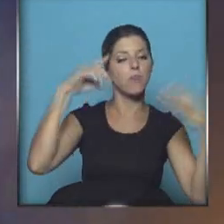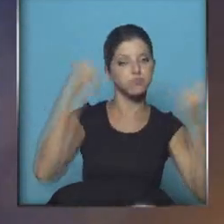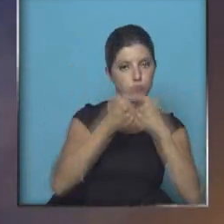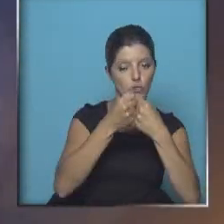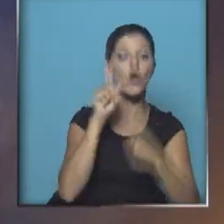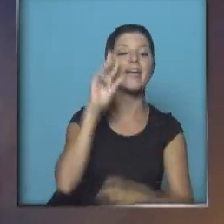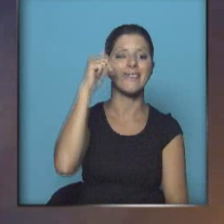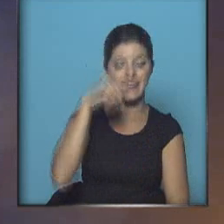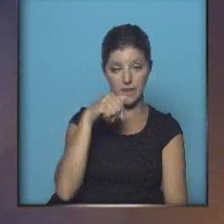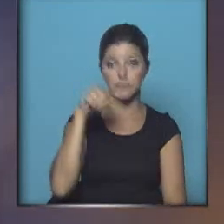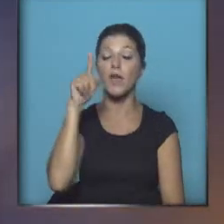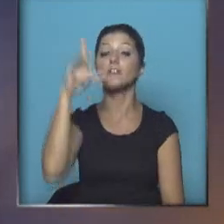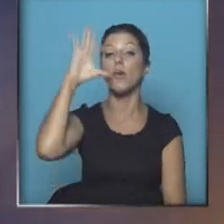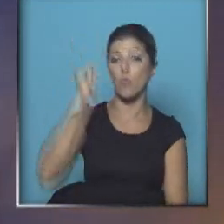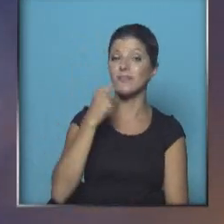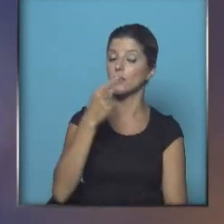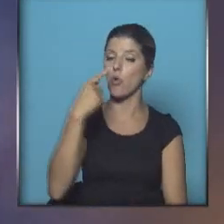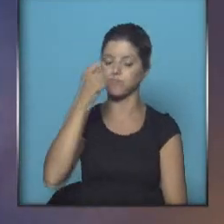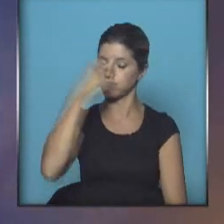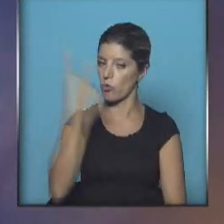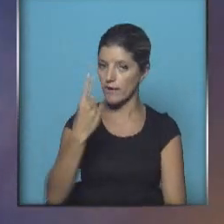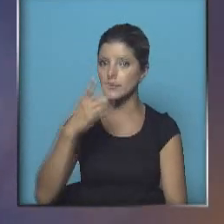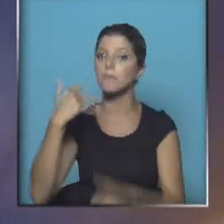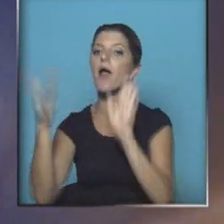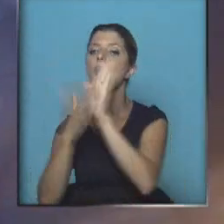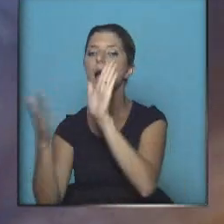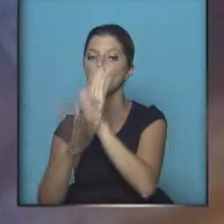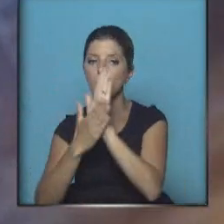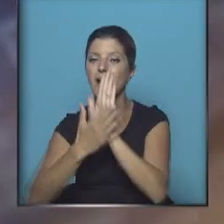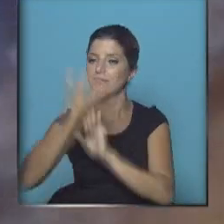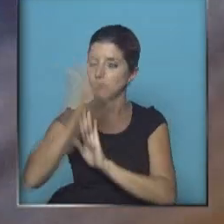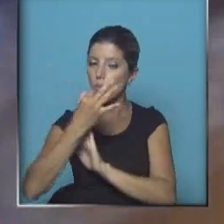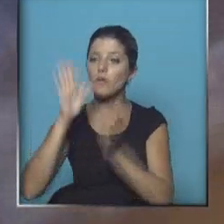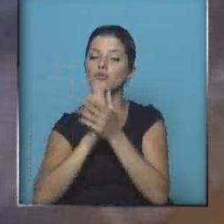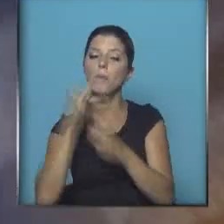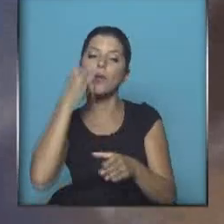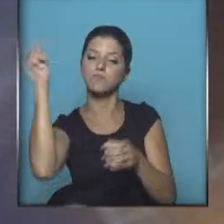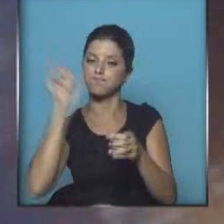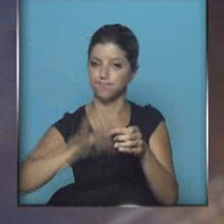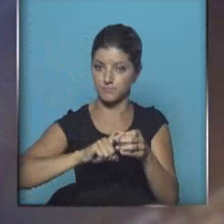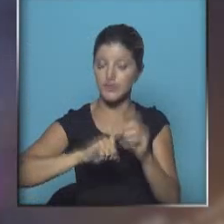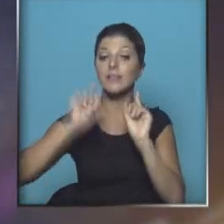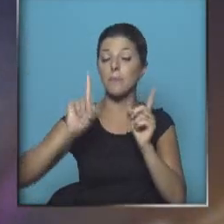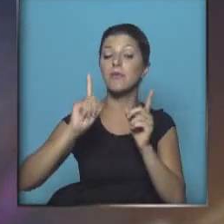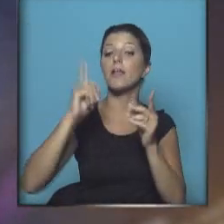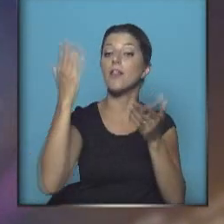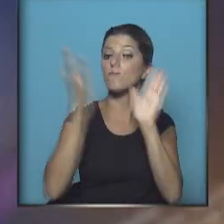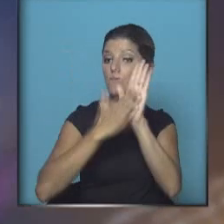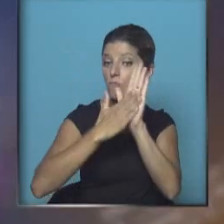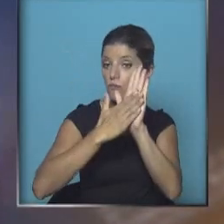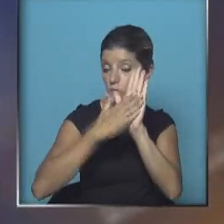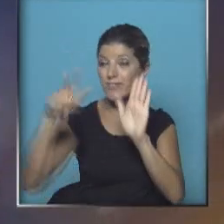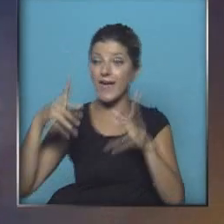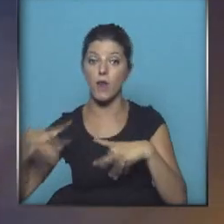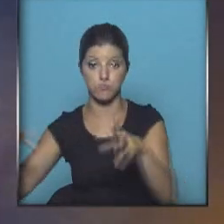El magistrado dispuso medidas urgentes para asegurar las pruebas vinculadas con las supuestas escuchas telefónicas y documentación recopilada por